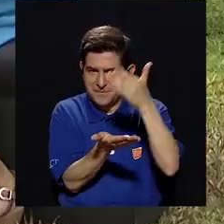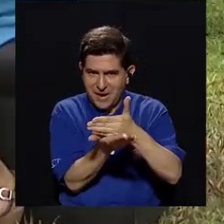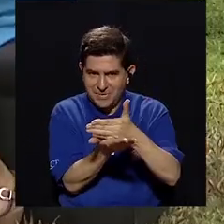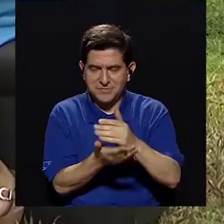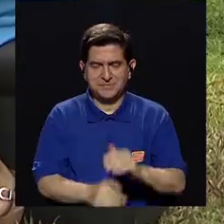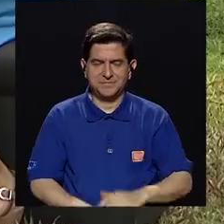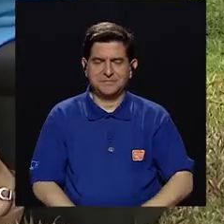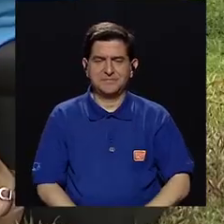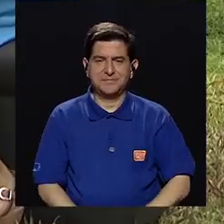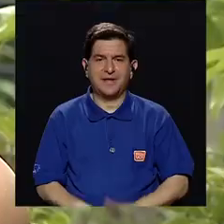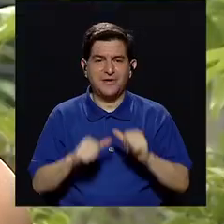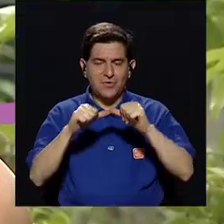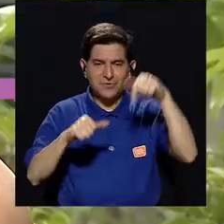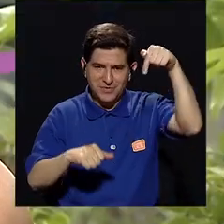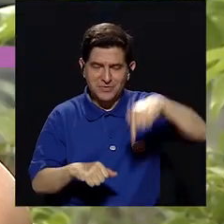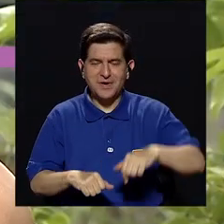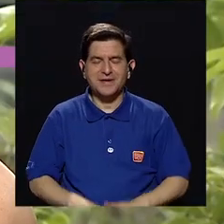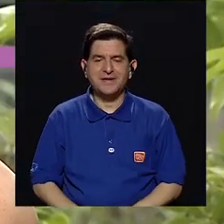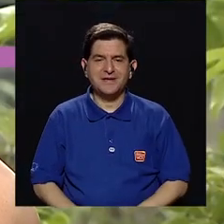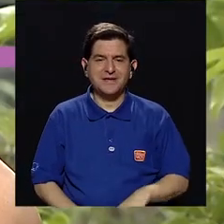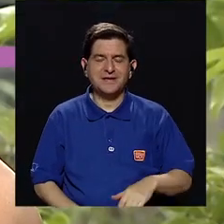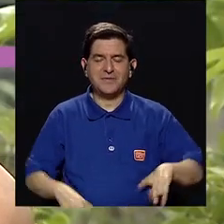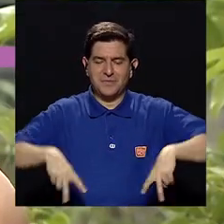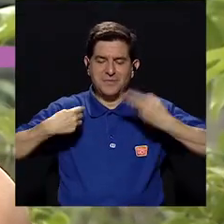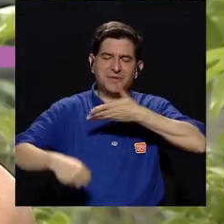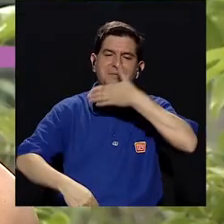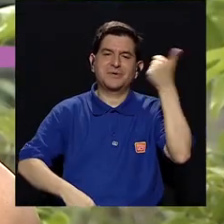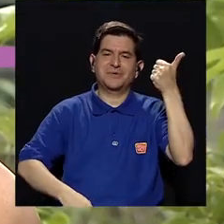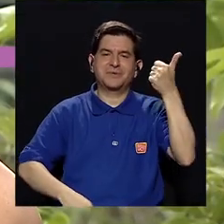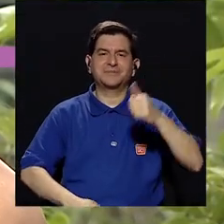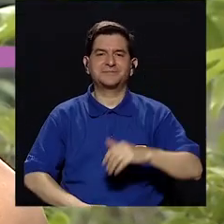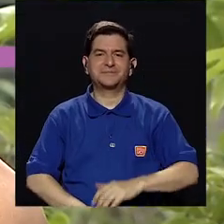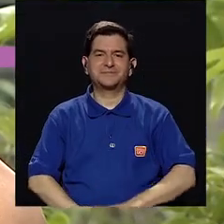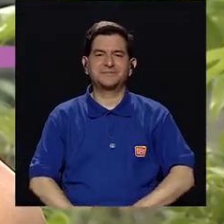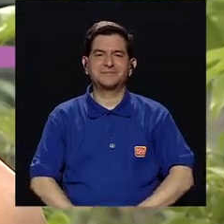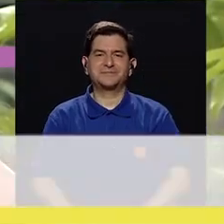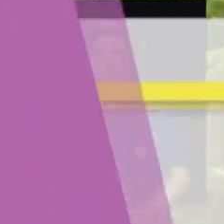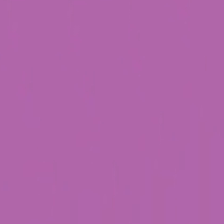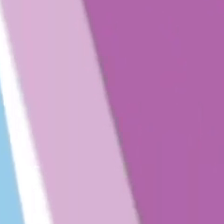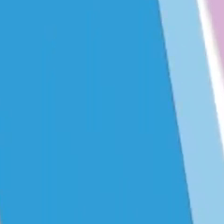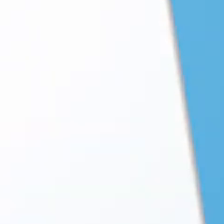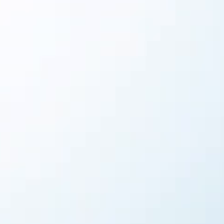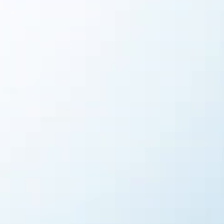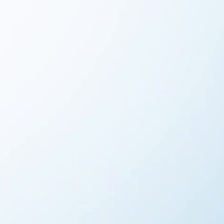pausa en amarilla que desee con nosotros y las regresamos con más de vivir mejor